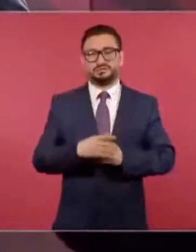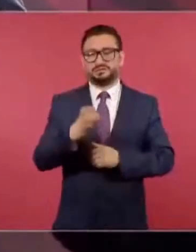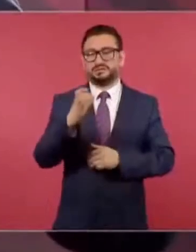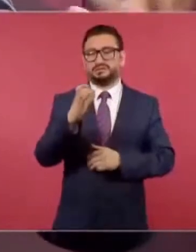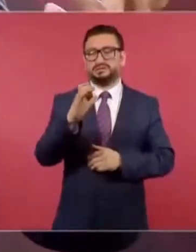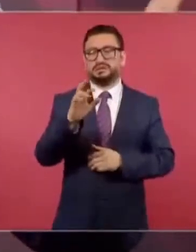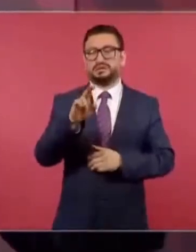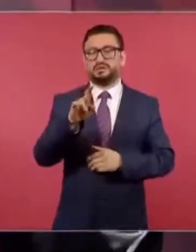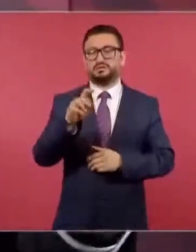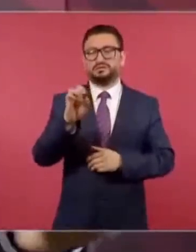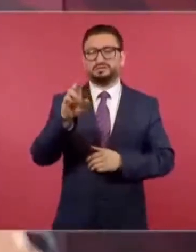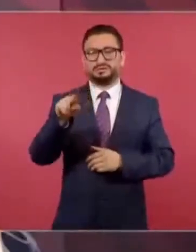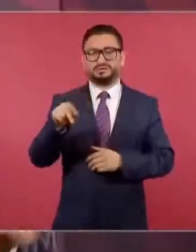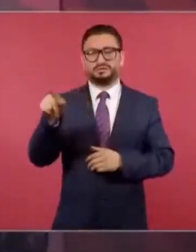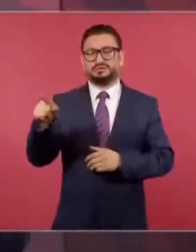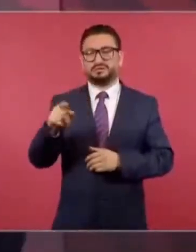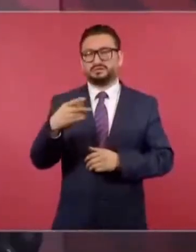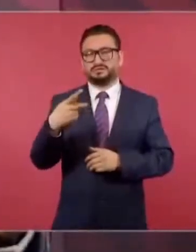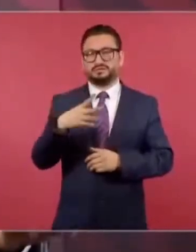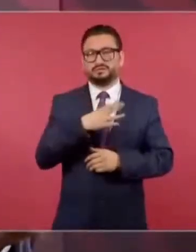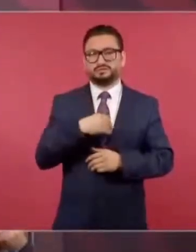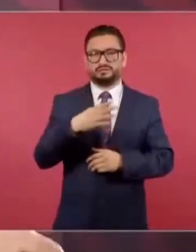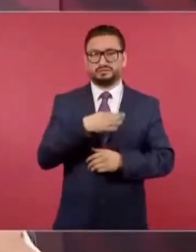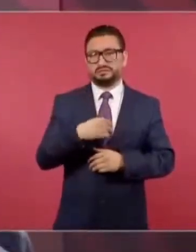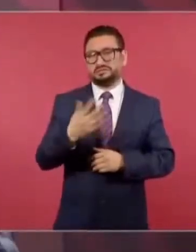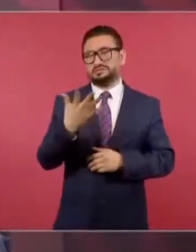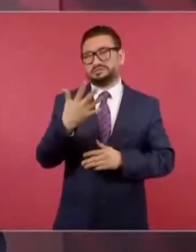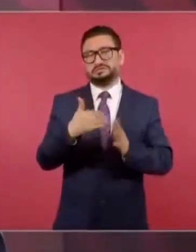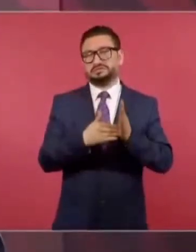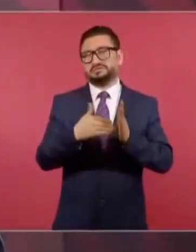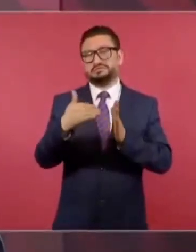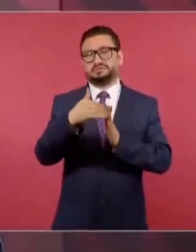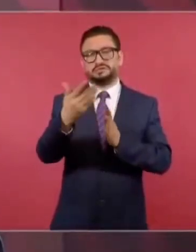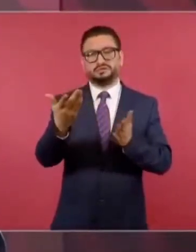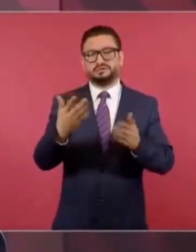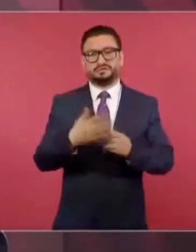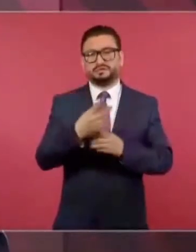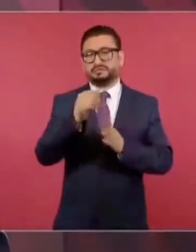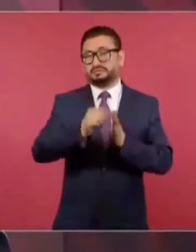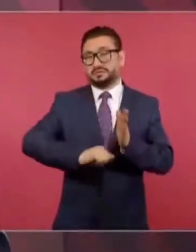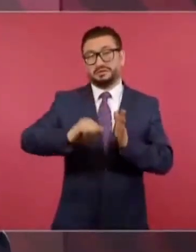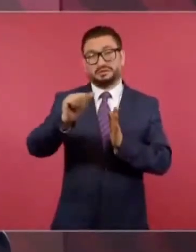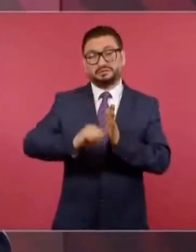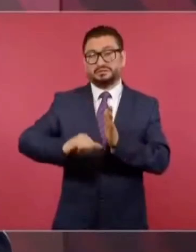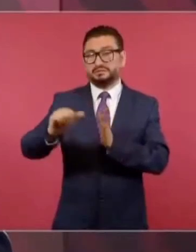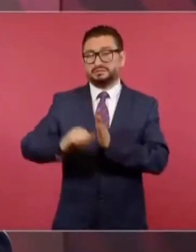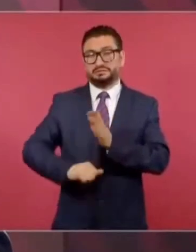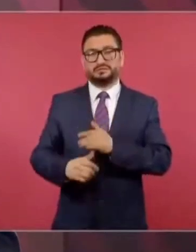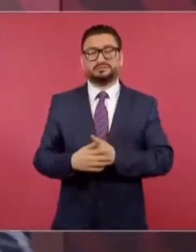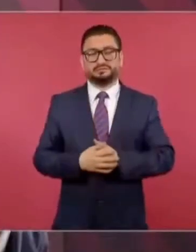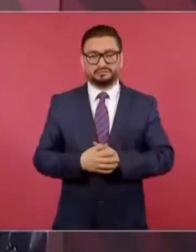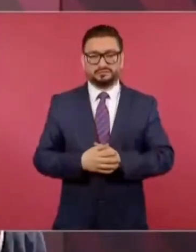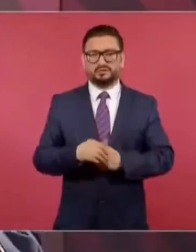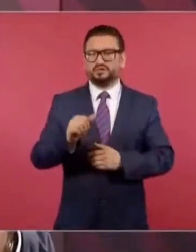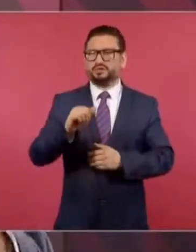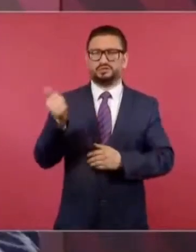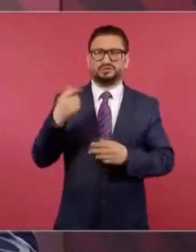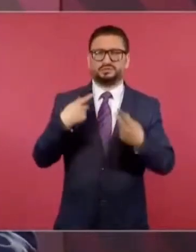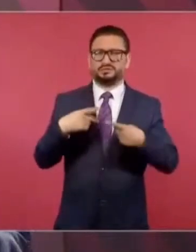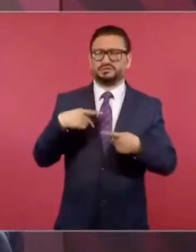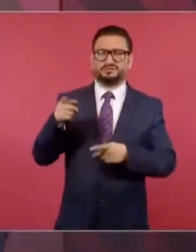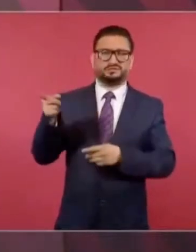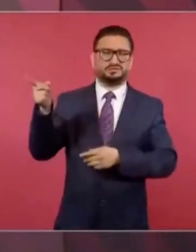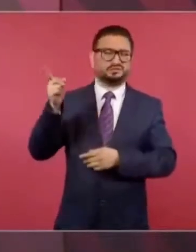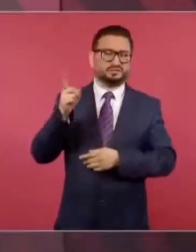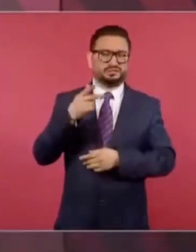Krause, hijo, 5 millones mensuales. El otro